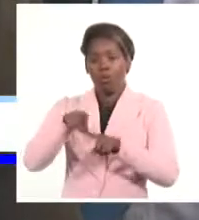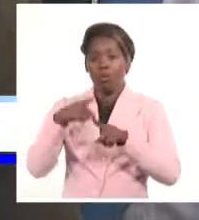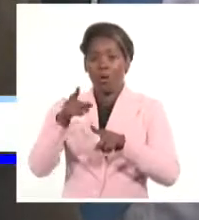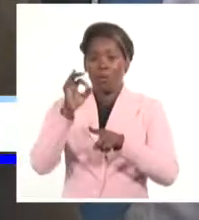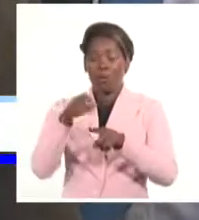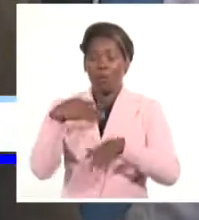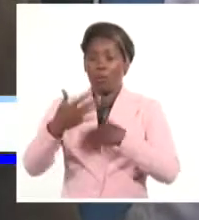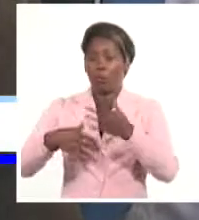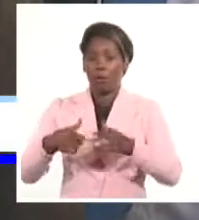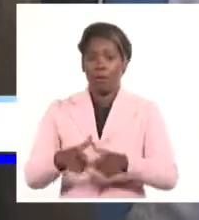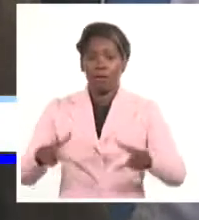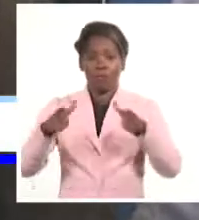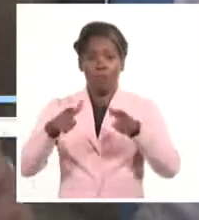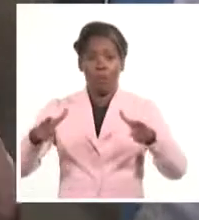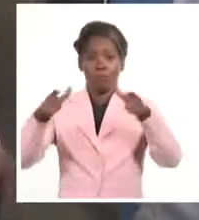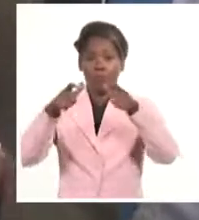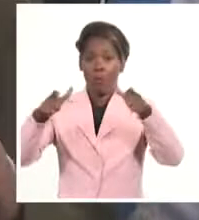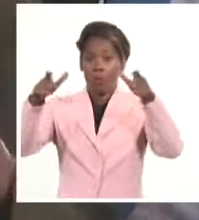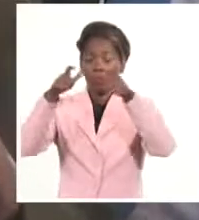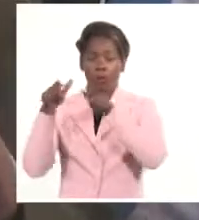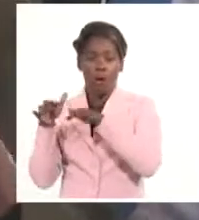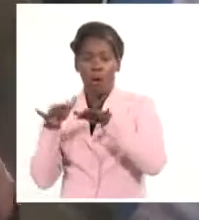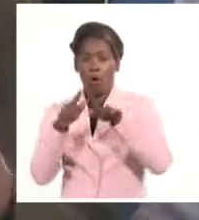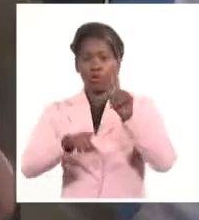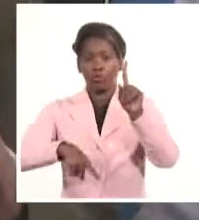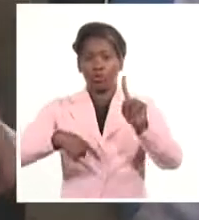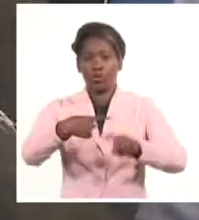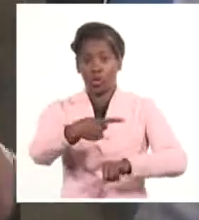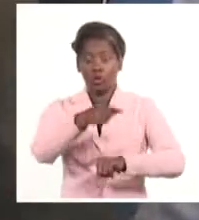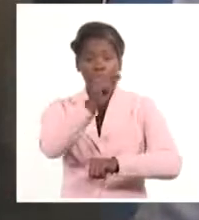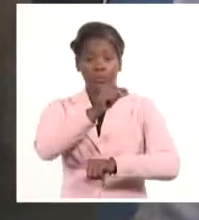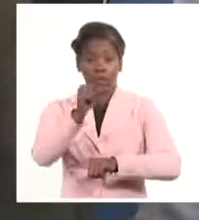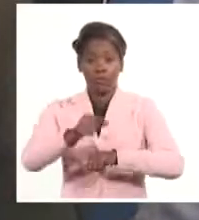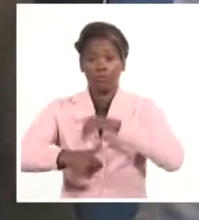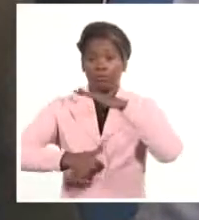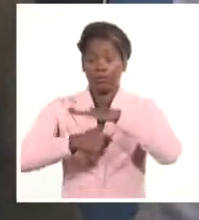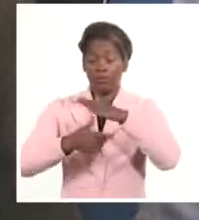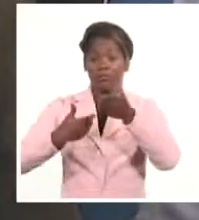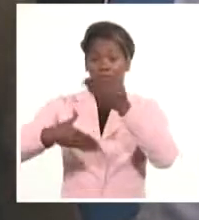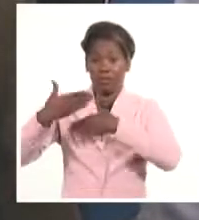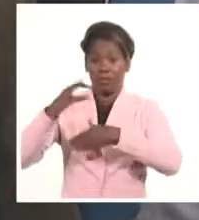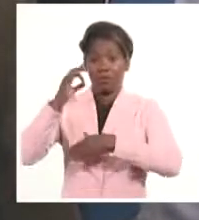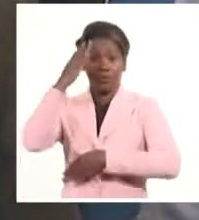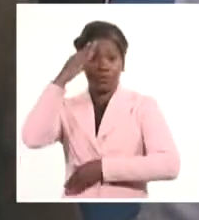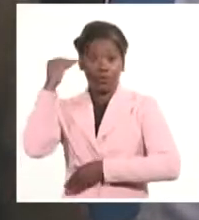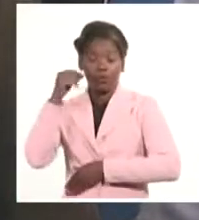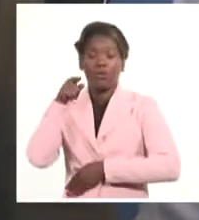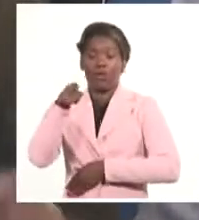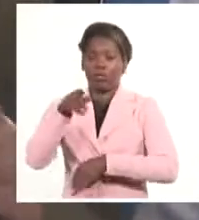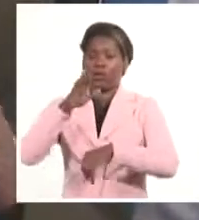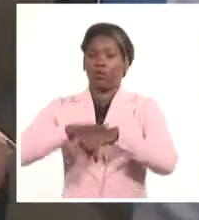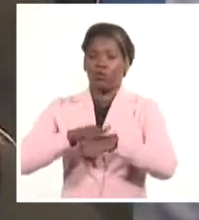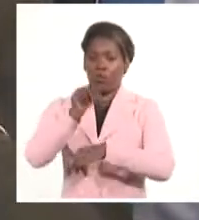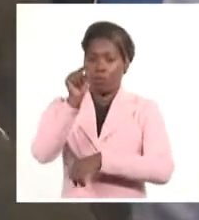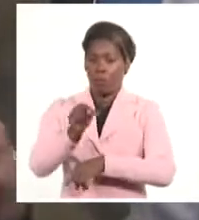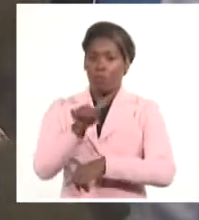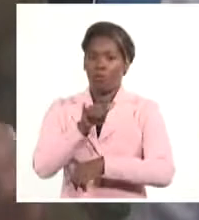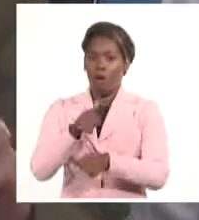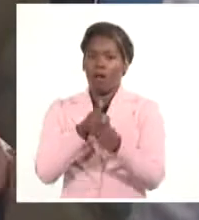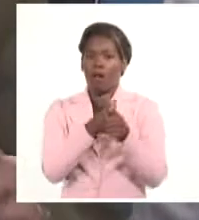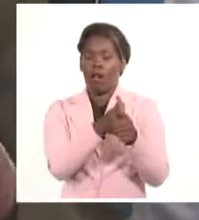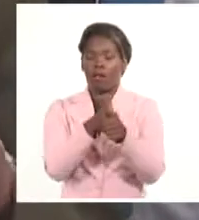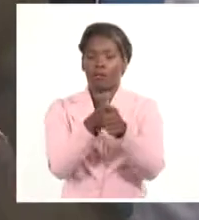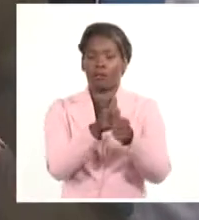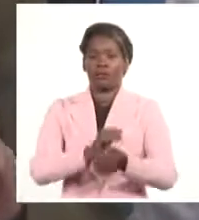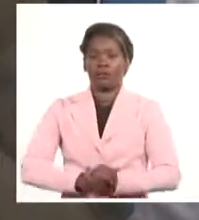como usted recordará, tras ignorar las citaciones de la Comisión de la Cámara de Representantes que investigaba los disturbios. La Fiscalía pidió al